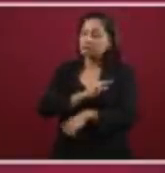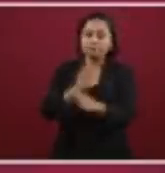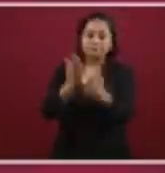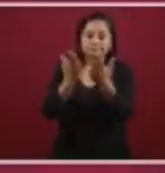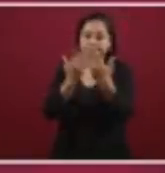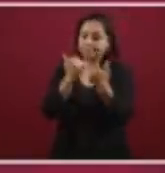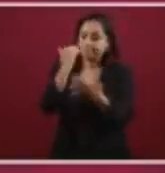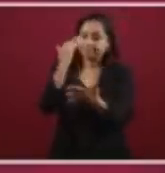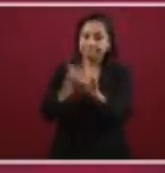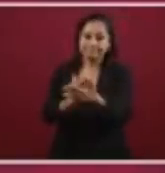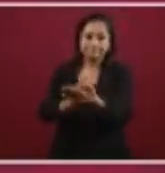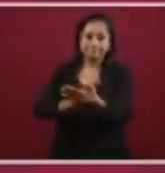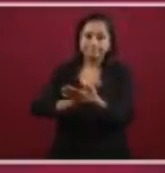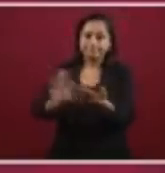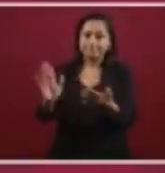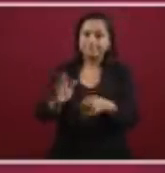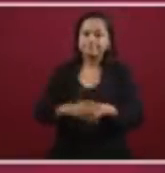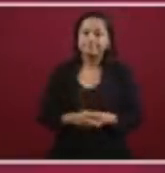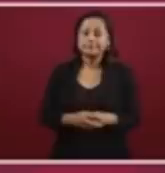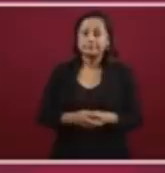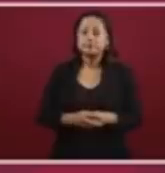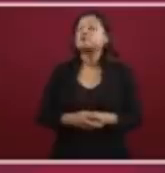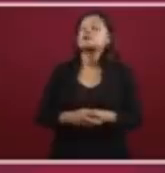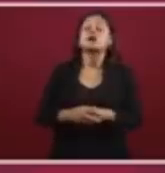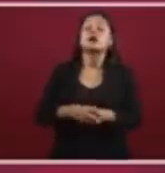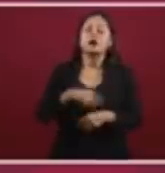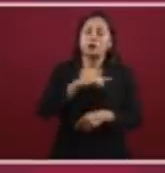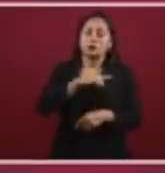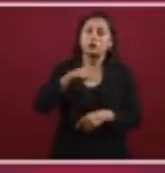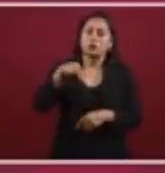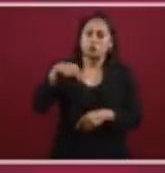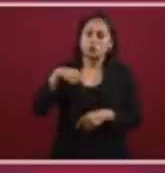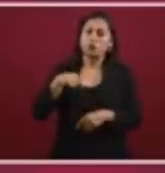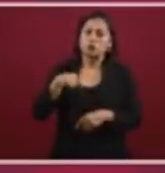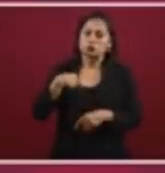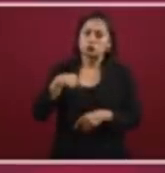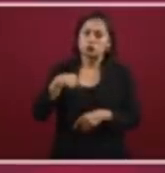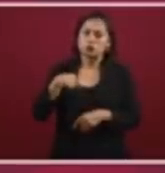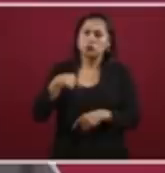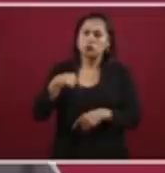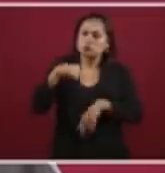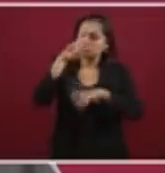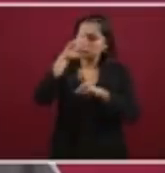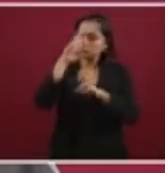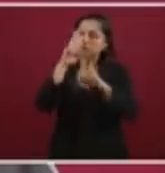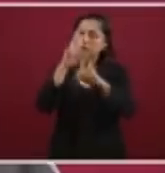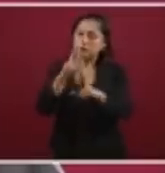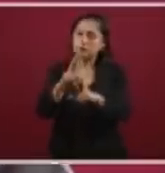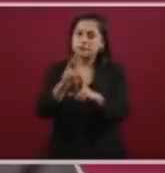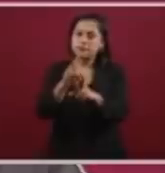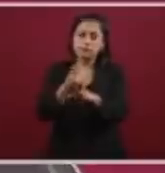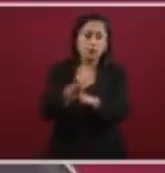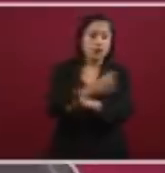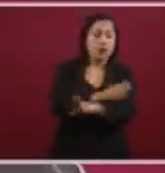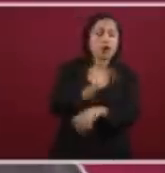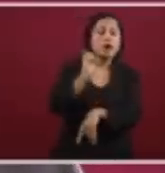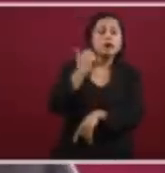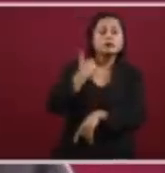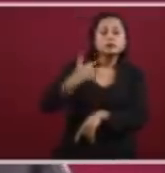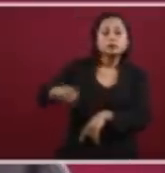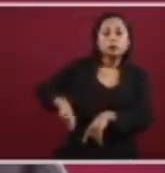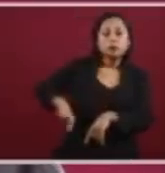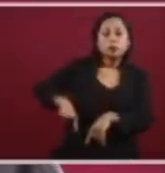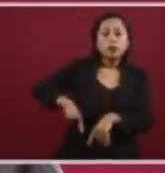estamos respetando los contratos que se suscribieron con anterioridad